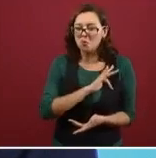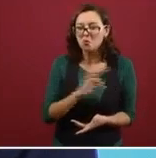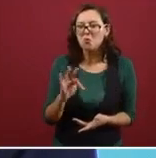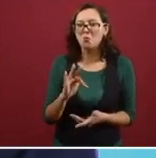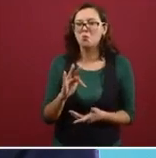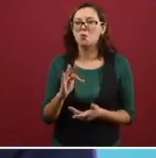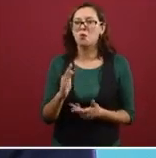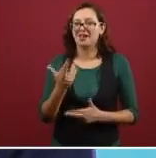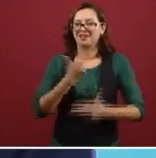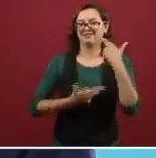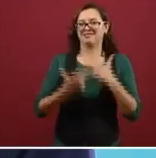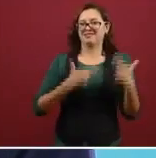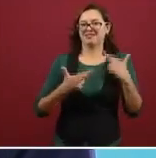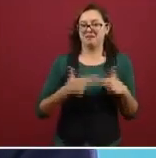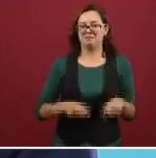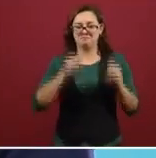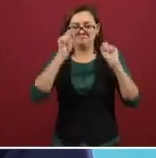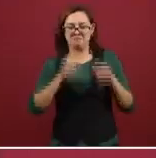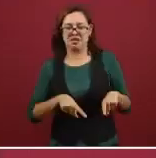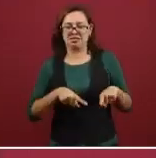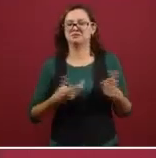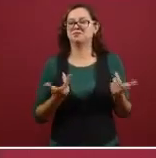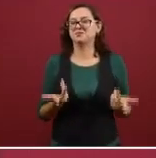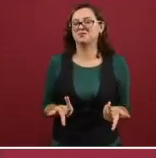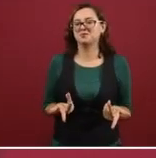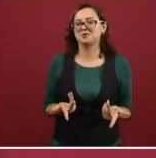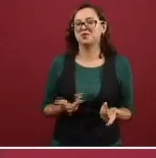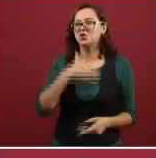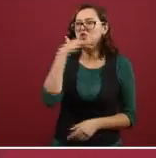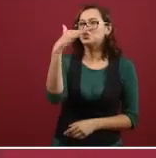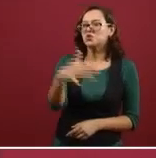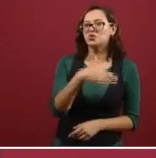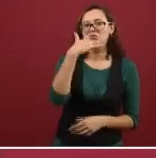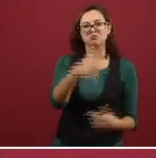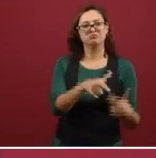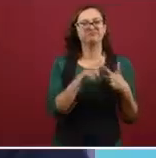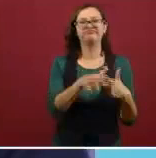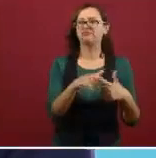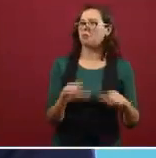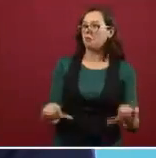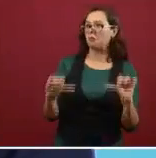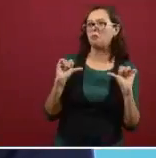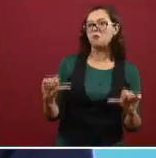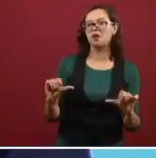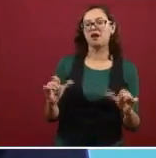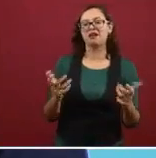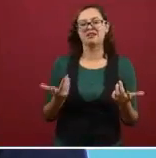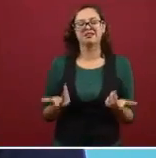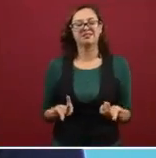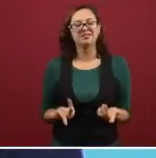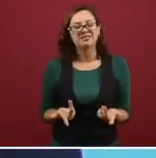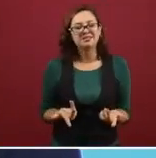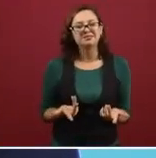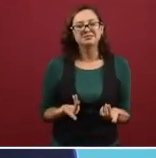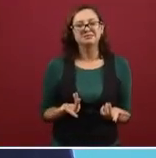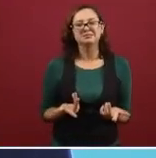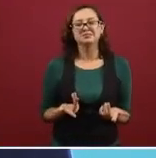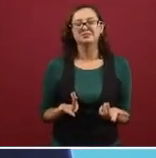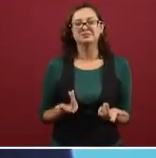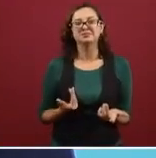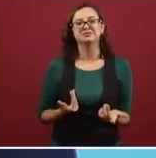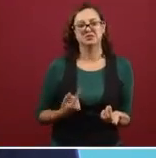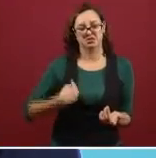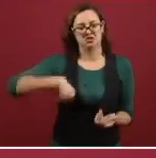a mantener al viejo régimen corrupto, o que nos van a hacer